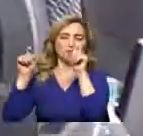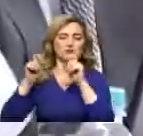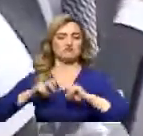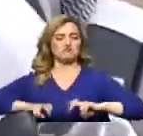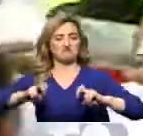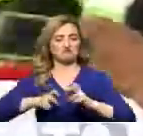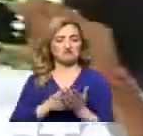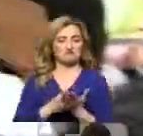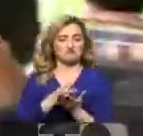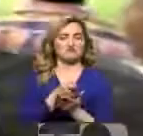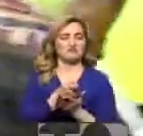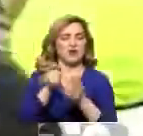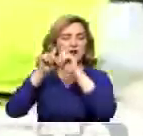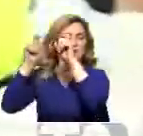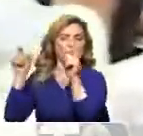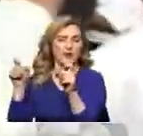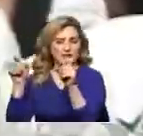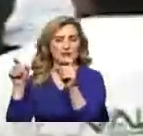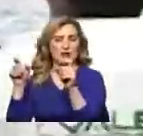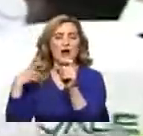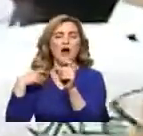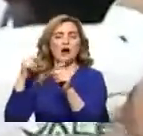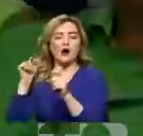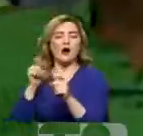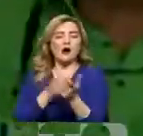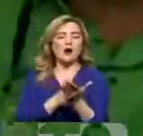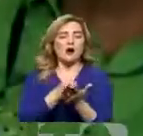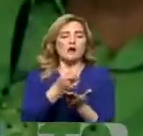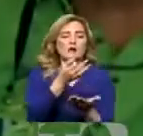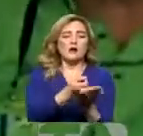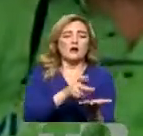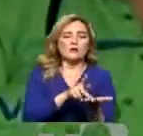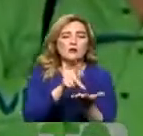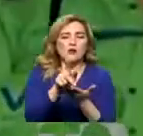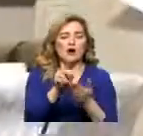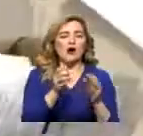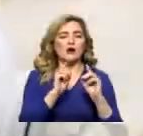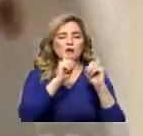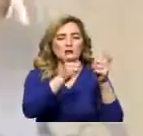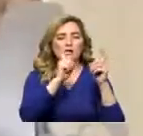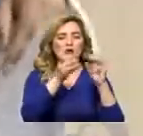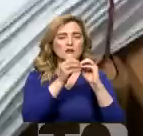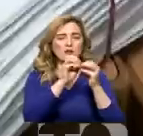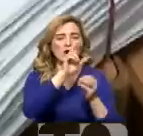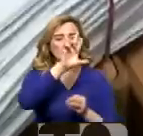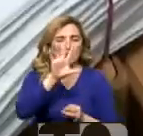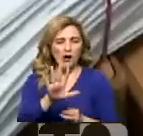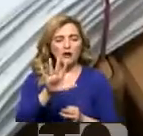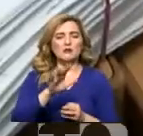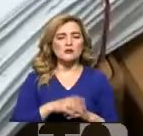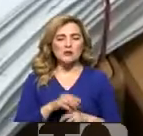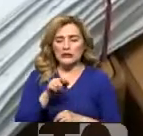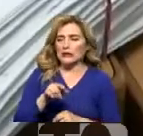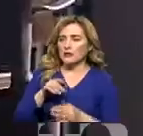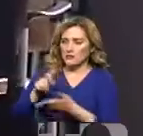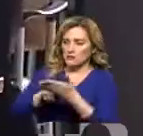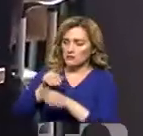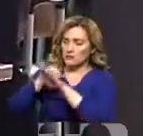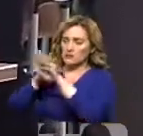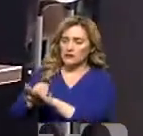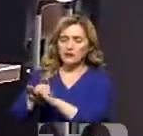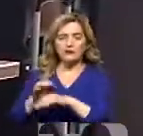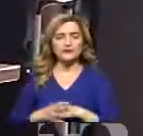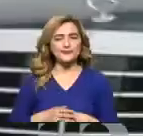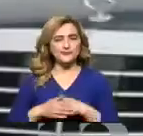ilegales de contratistas estatales para las campañas de alianza país audiencia que cerrará una primera etapa del caso sobornos en la que se